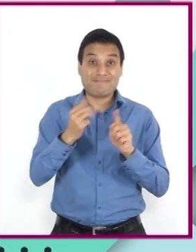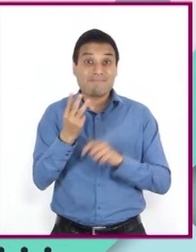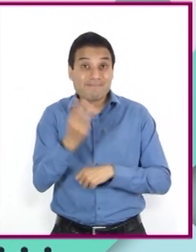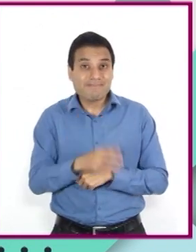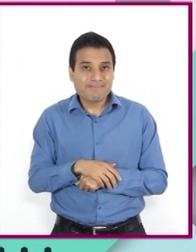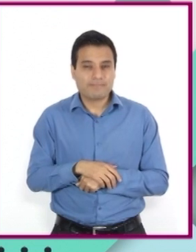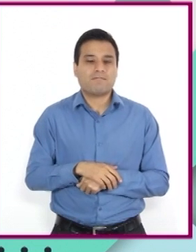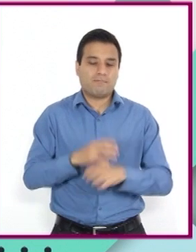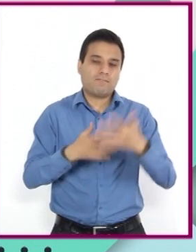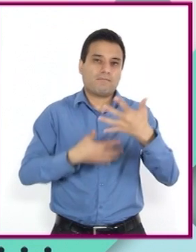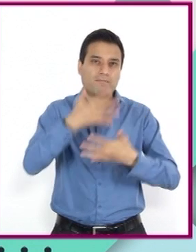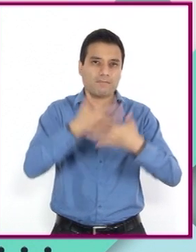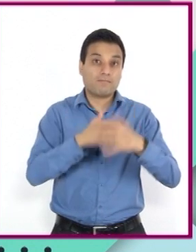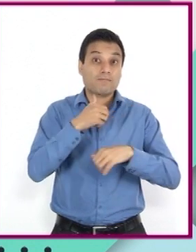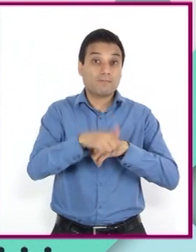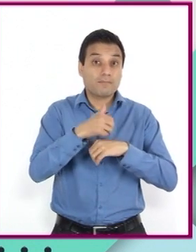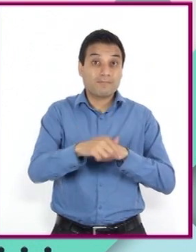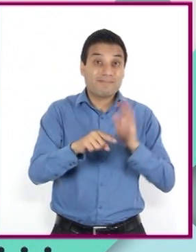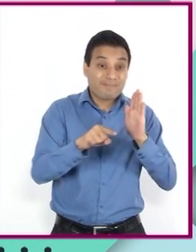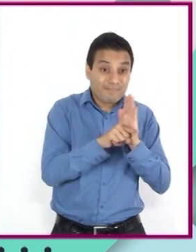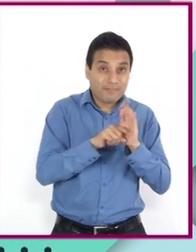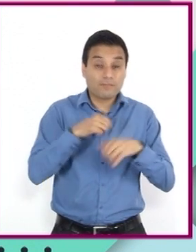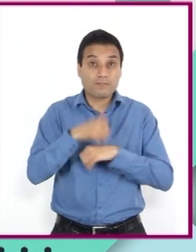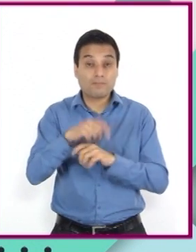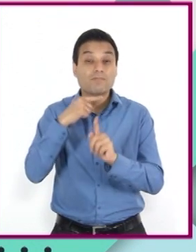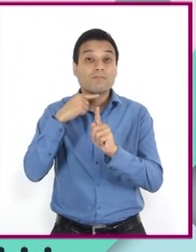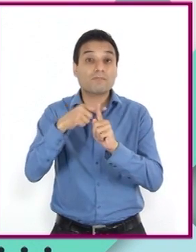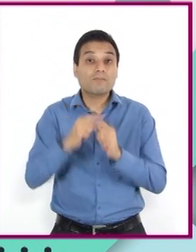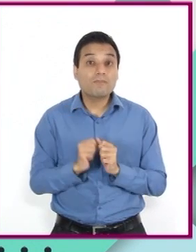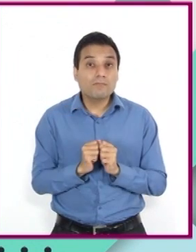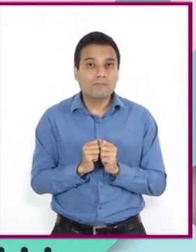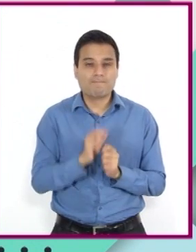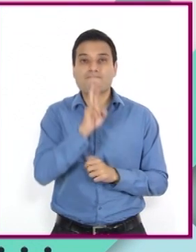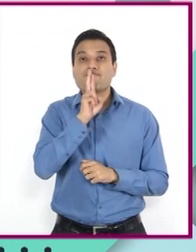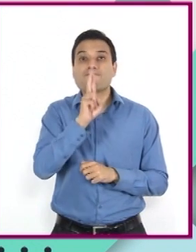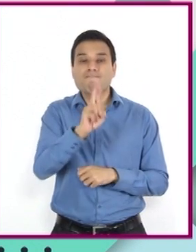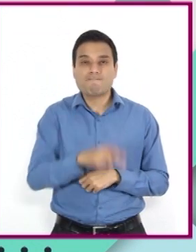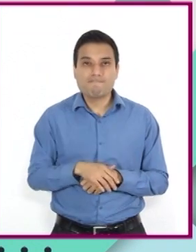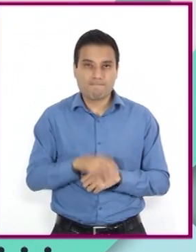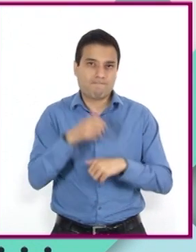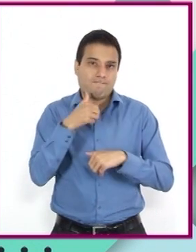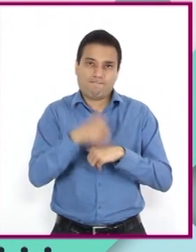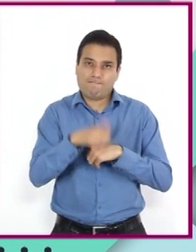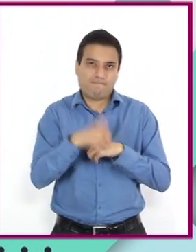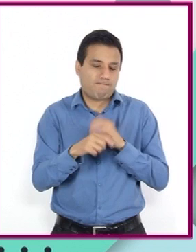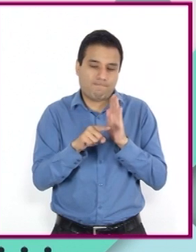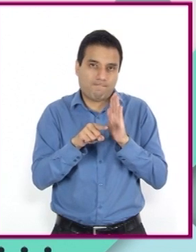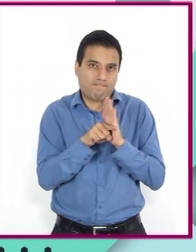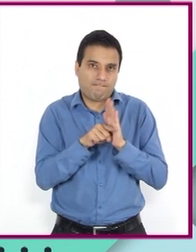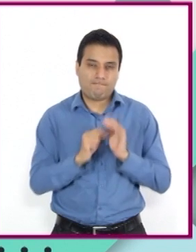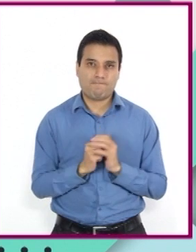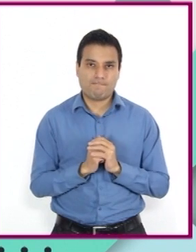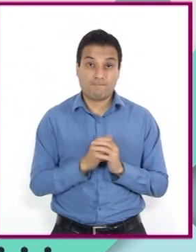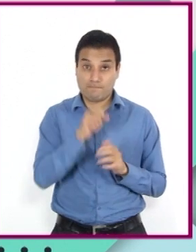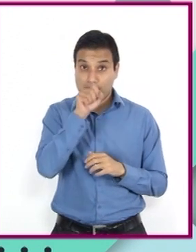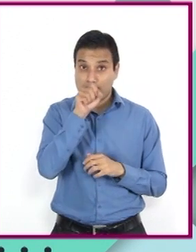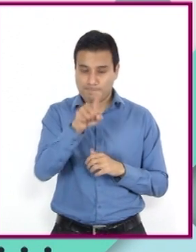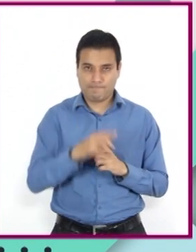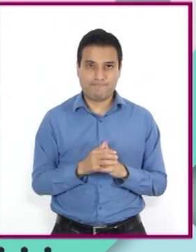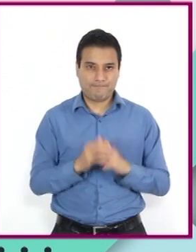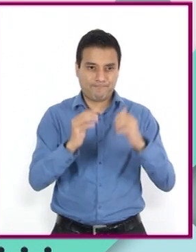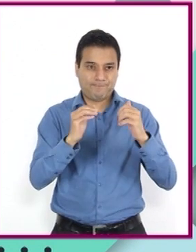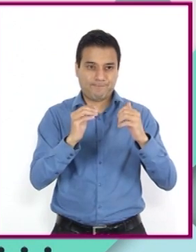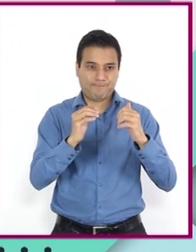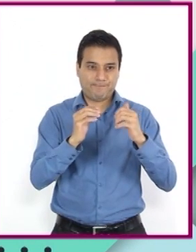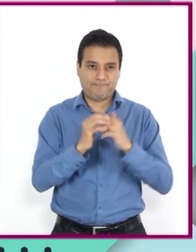15 y un número negativo entre uno positivo tiene como resultado un número negativo. También la